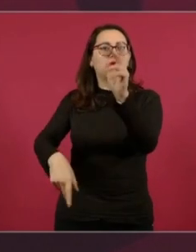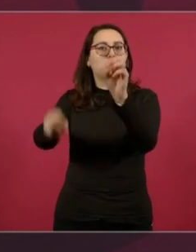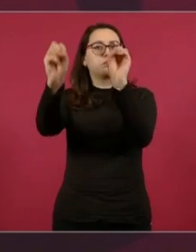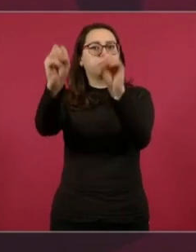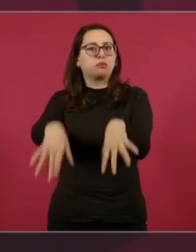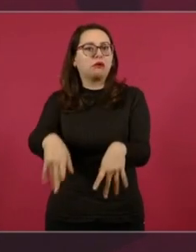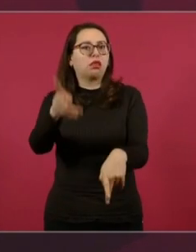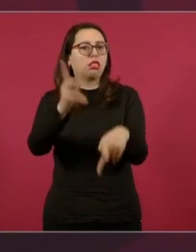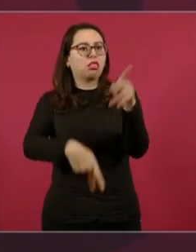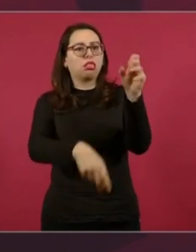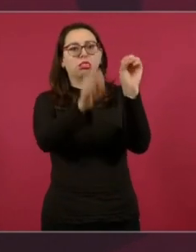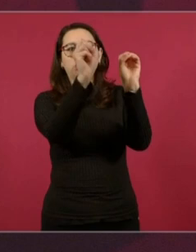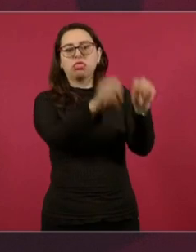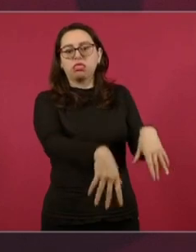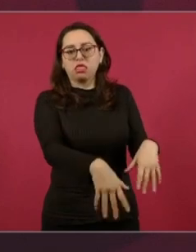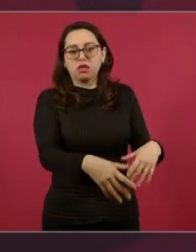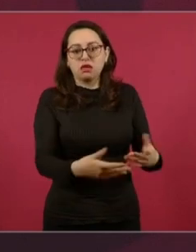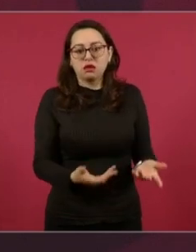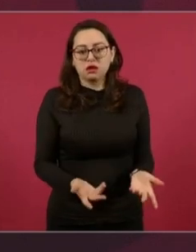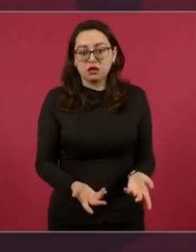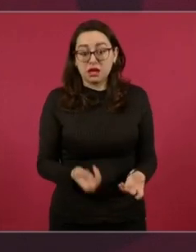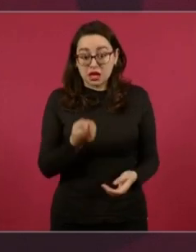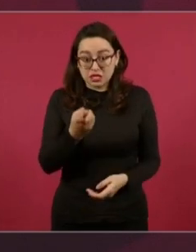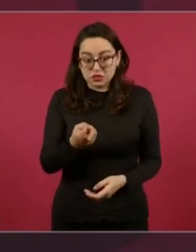en lo civil,